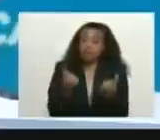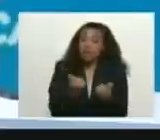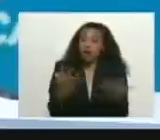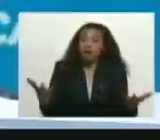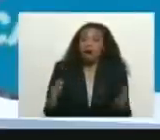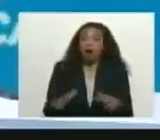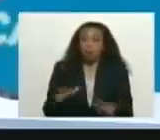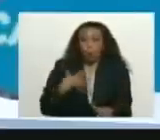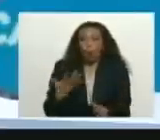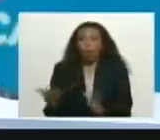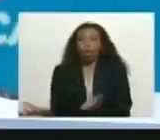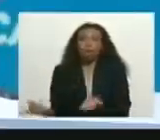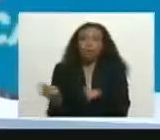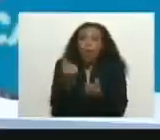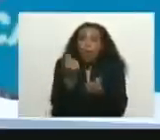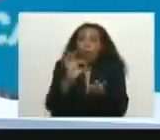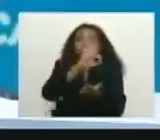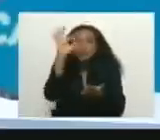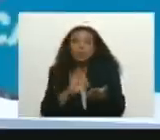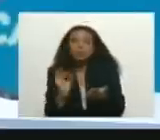No podrán poner ellos